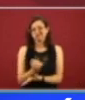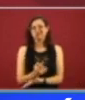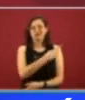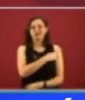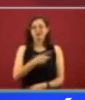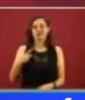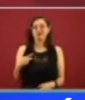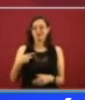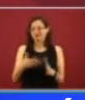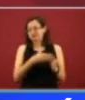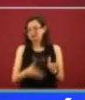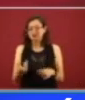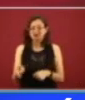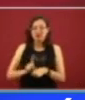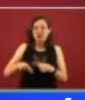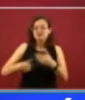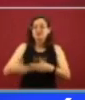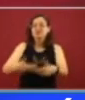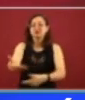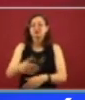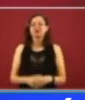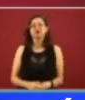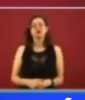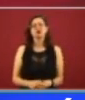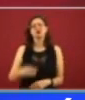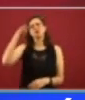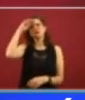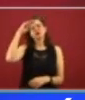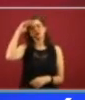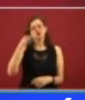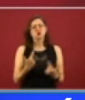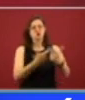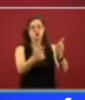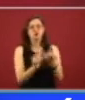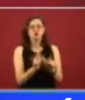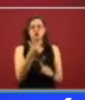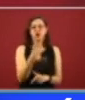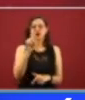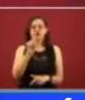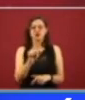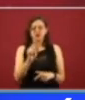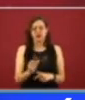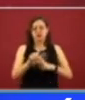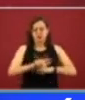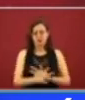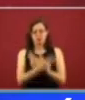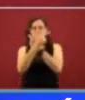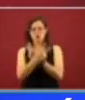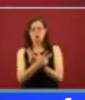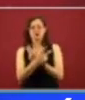en estos días, en estas próximas horas. Entonces yo lo que veo alentador de esta reunión virtual, porque fue por esa